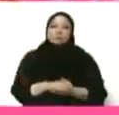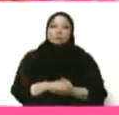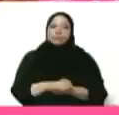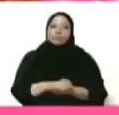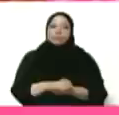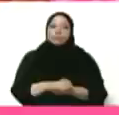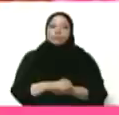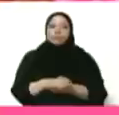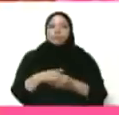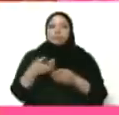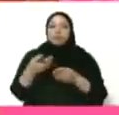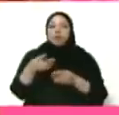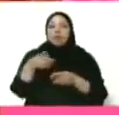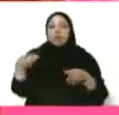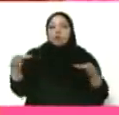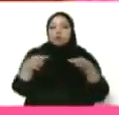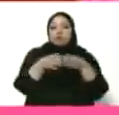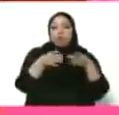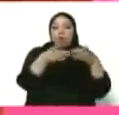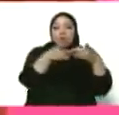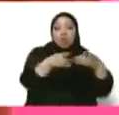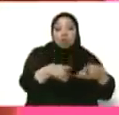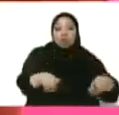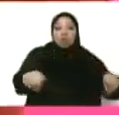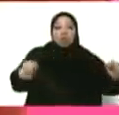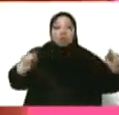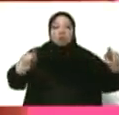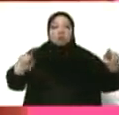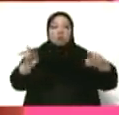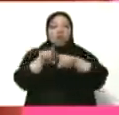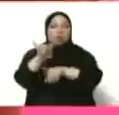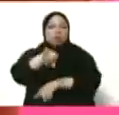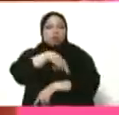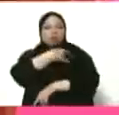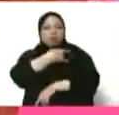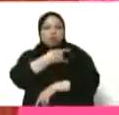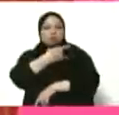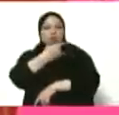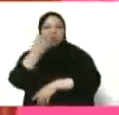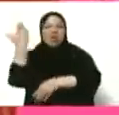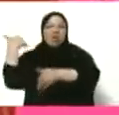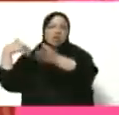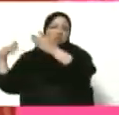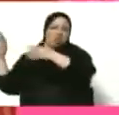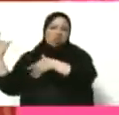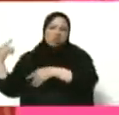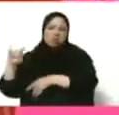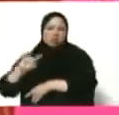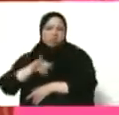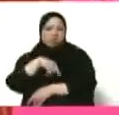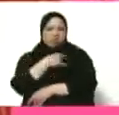Quisieran ellos dividirnos a nosotros como nos dividen en la universidad, o nos dividían en la universidad.